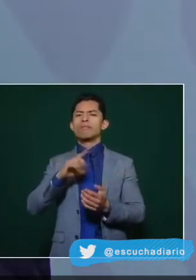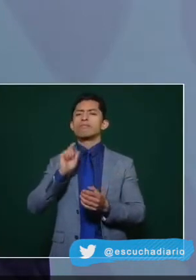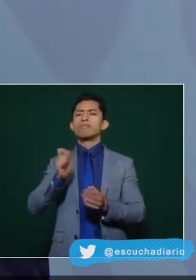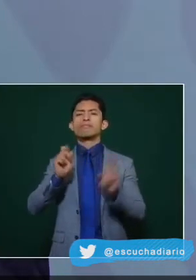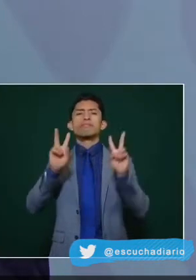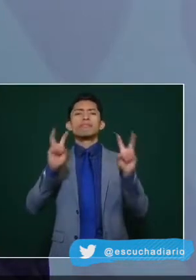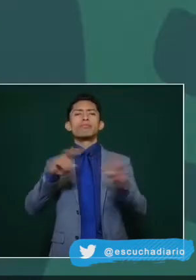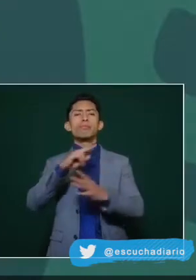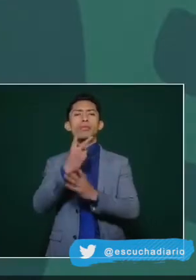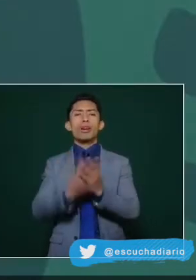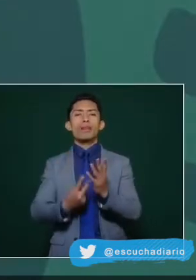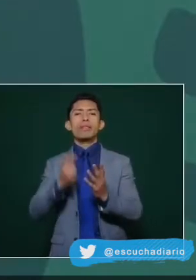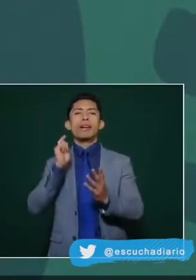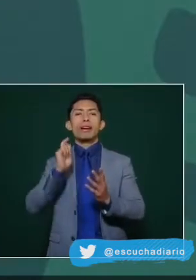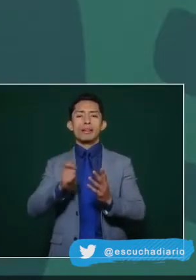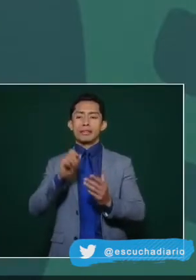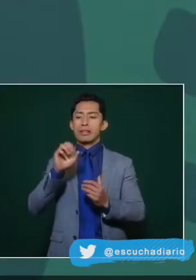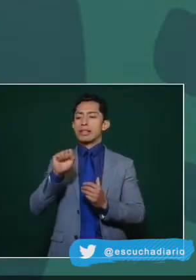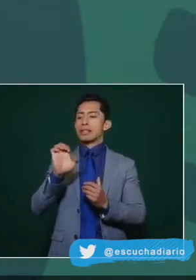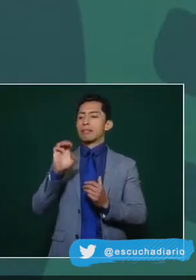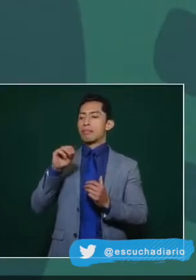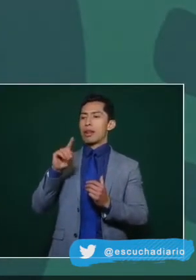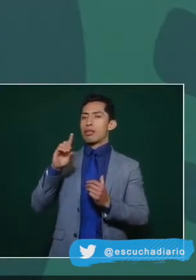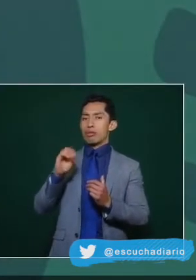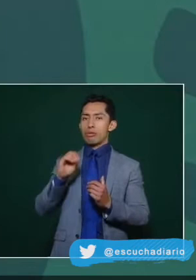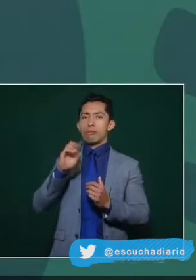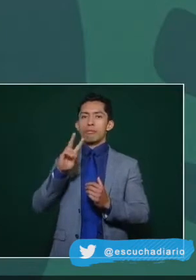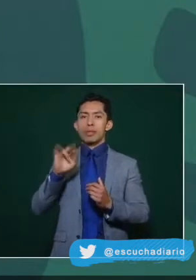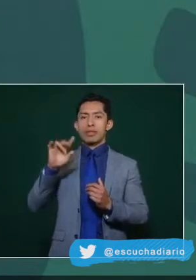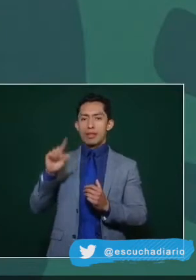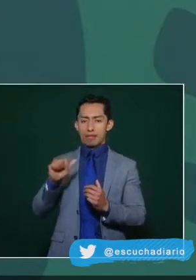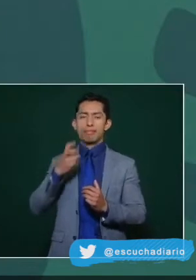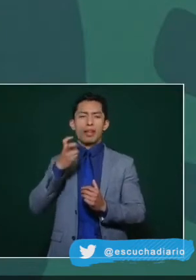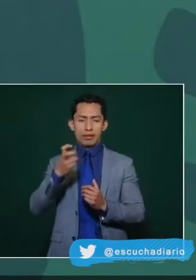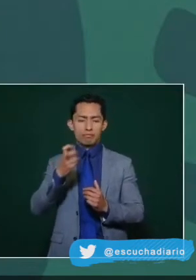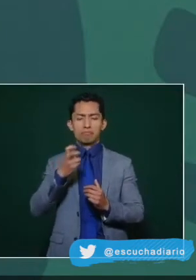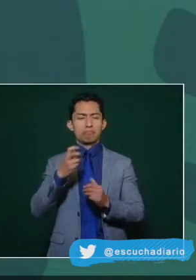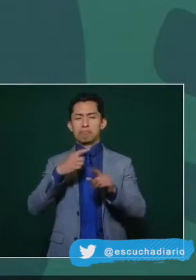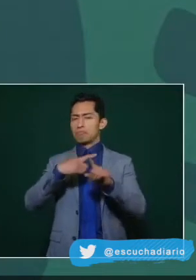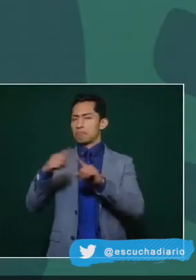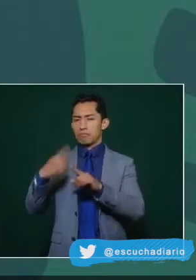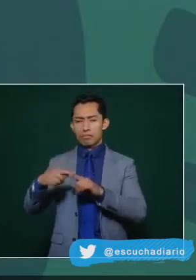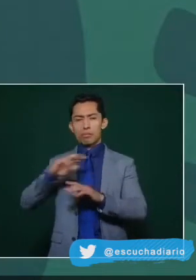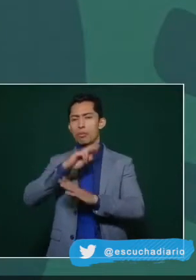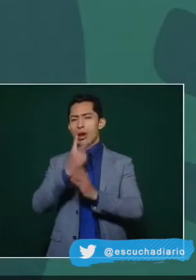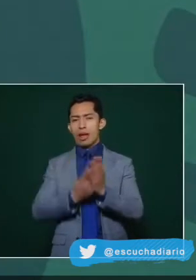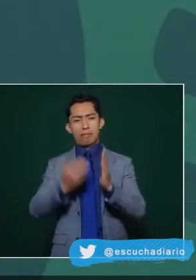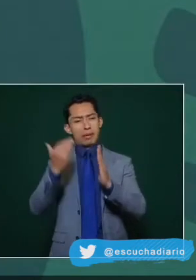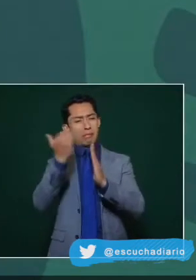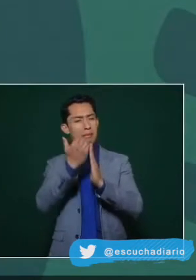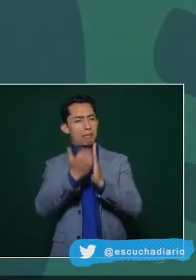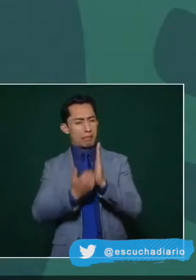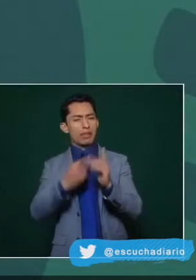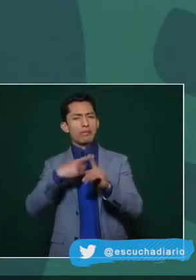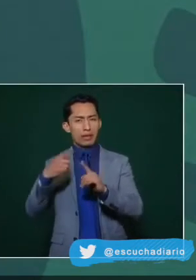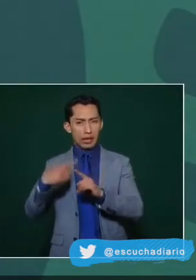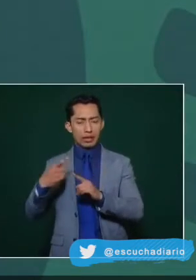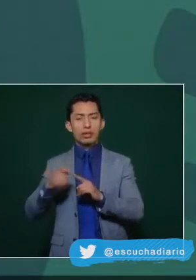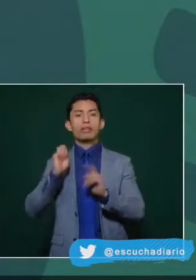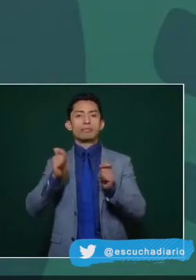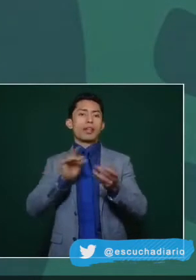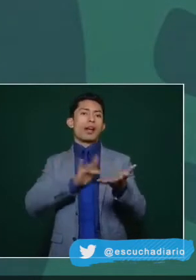Legacy Vulcan no tiene concesiones vigentes y de no acatar su nuevo estatus, se acudirá a tribunales